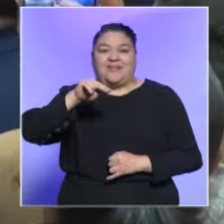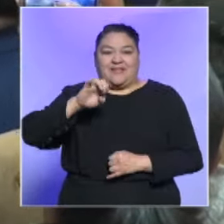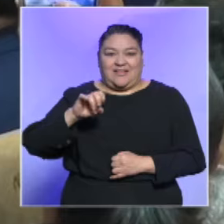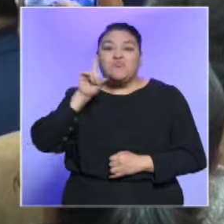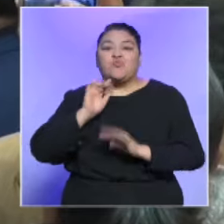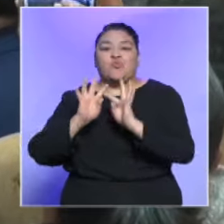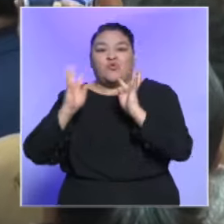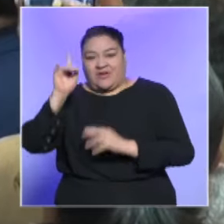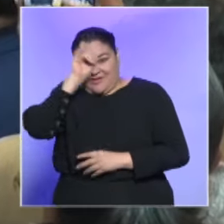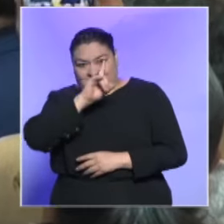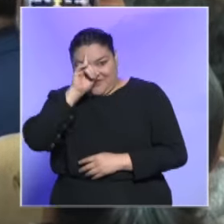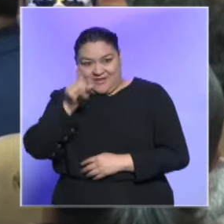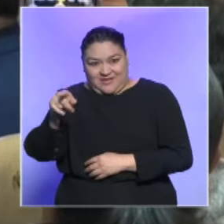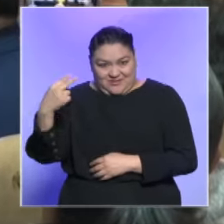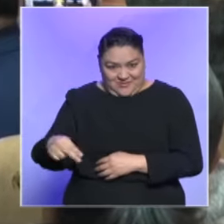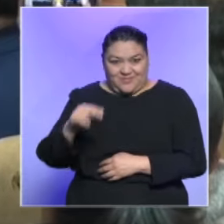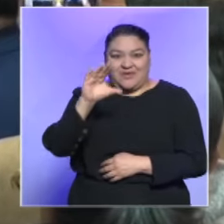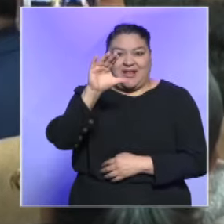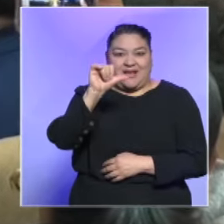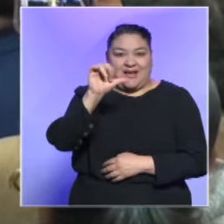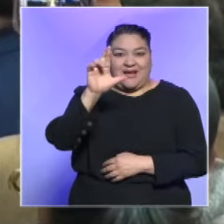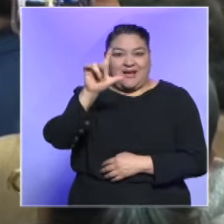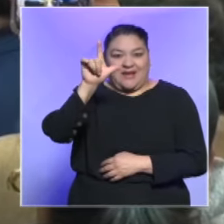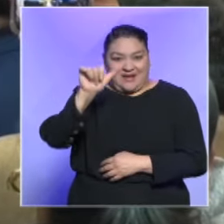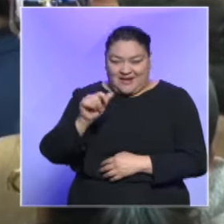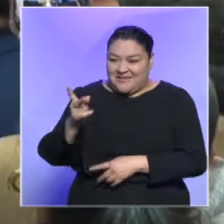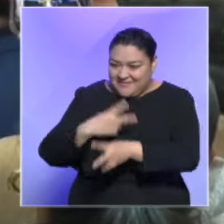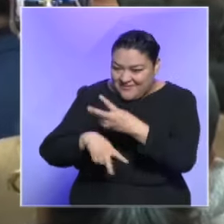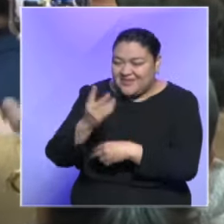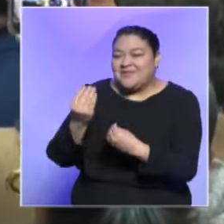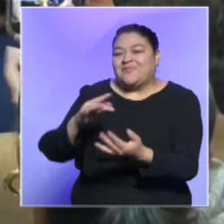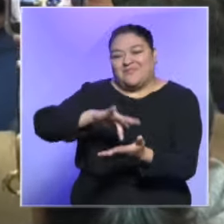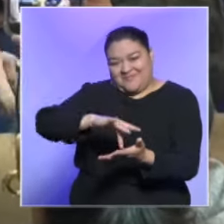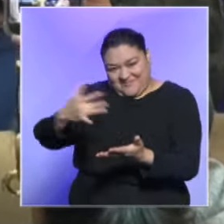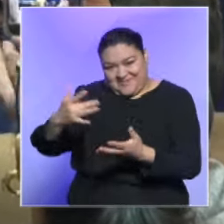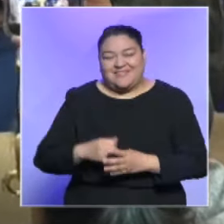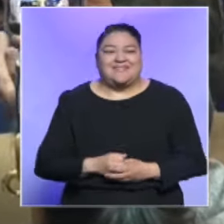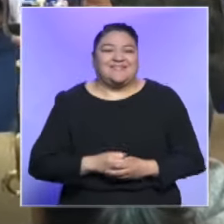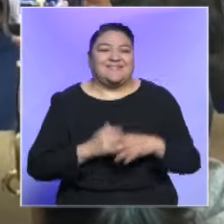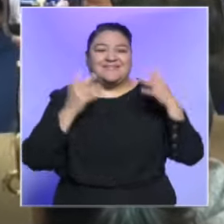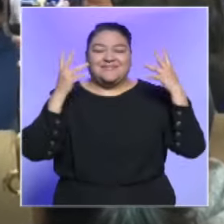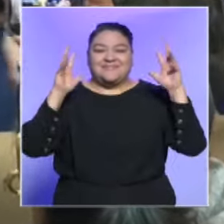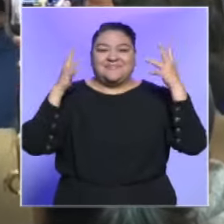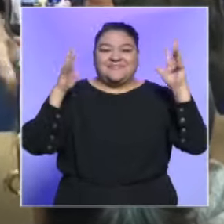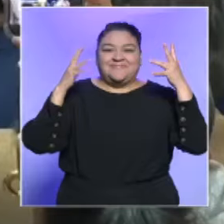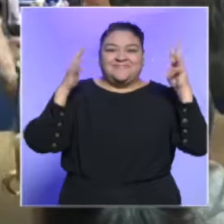consejera Carla Humphrey Jordán. Muchas gracias, querida Carla, por acompañarnos.